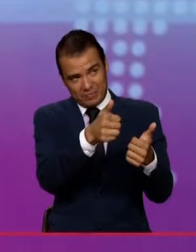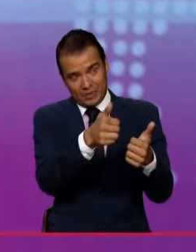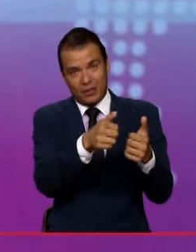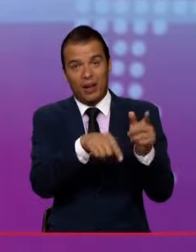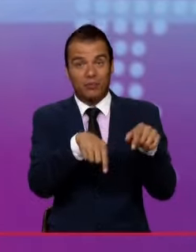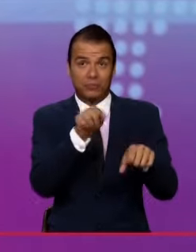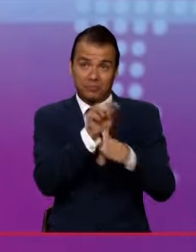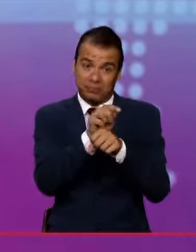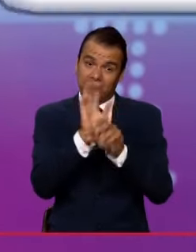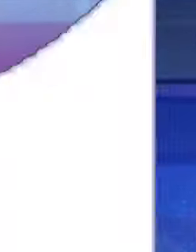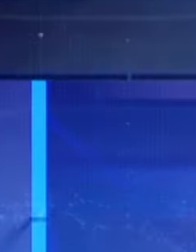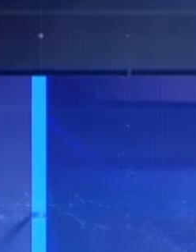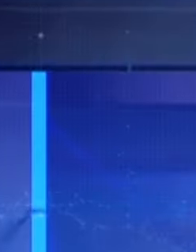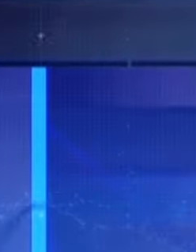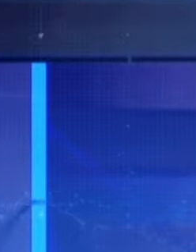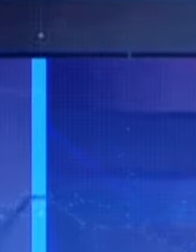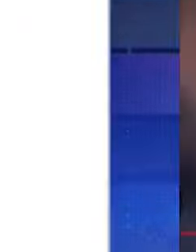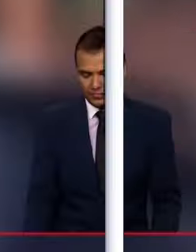insultan.